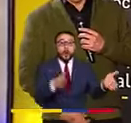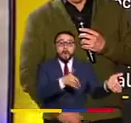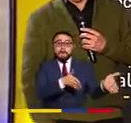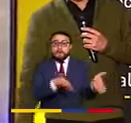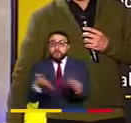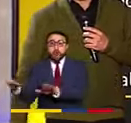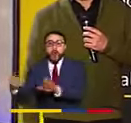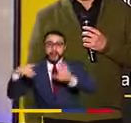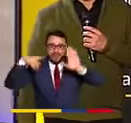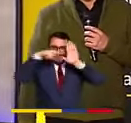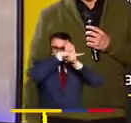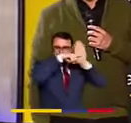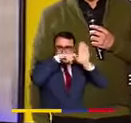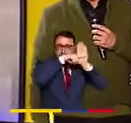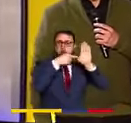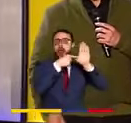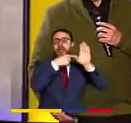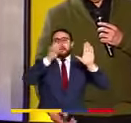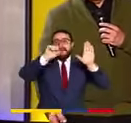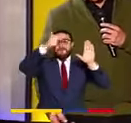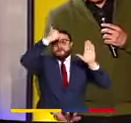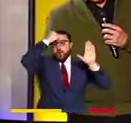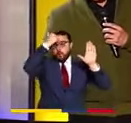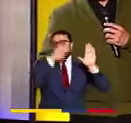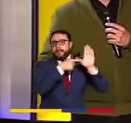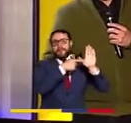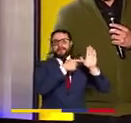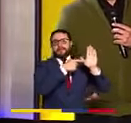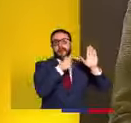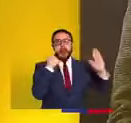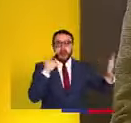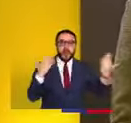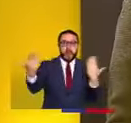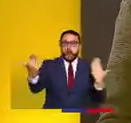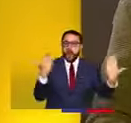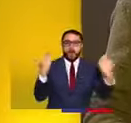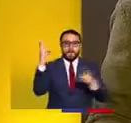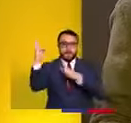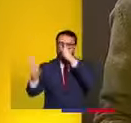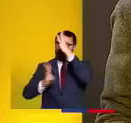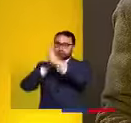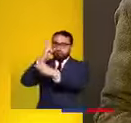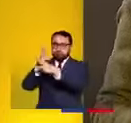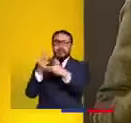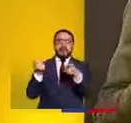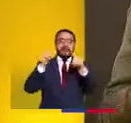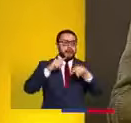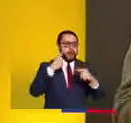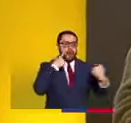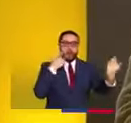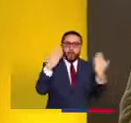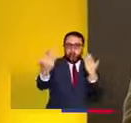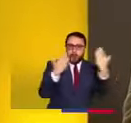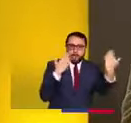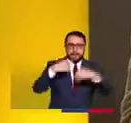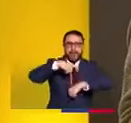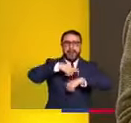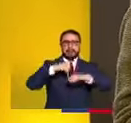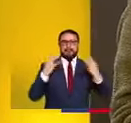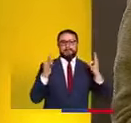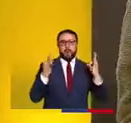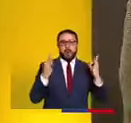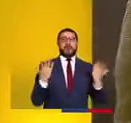indicador fundamental en términos de comparación mundial y en términos de comparación